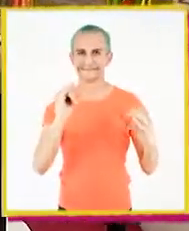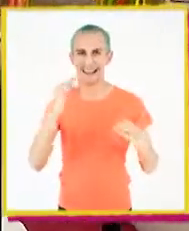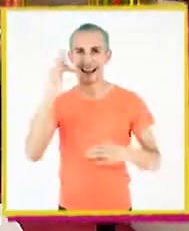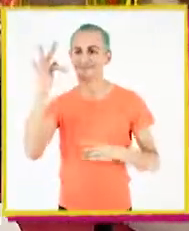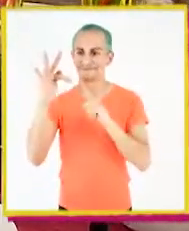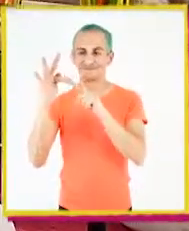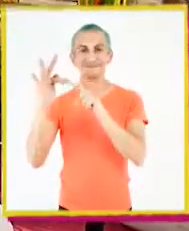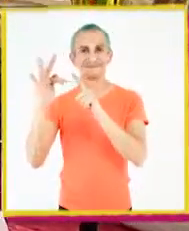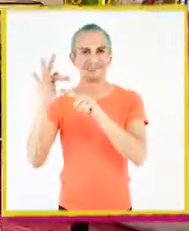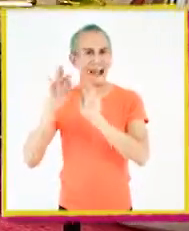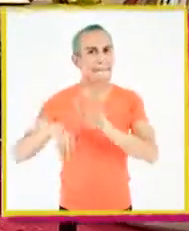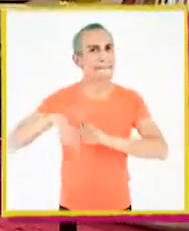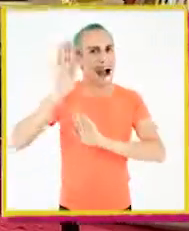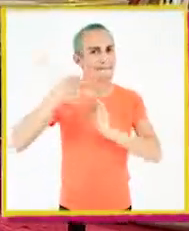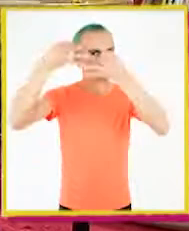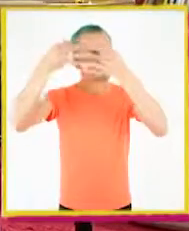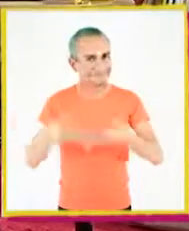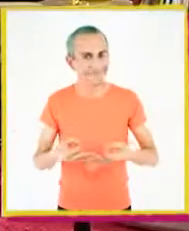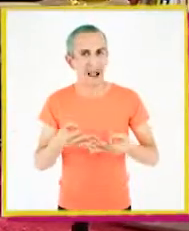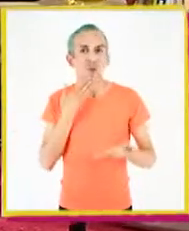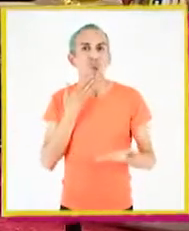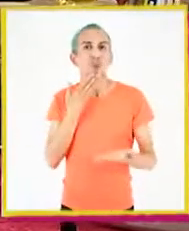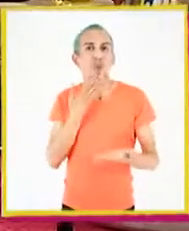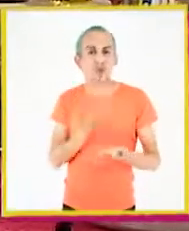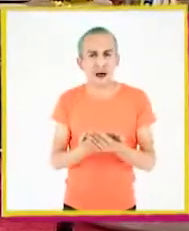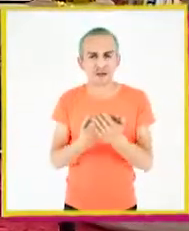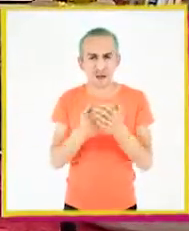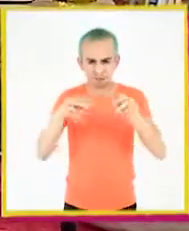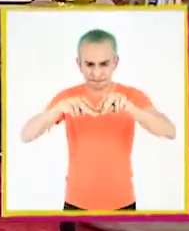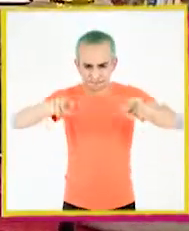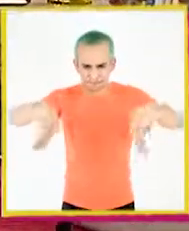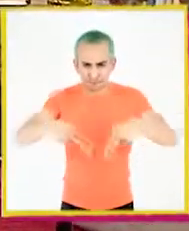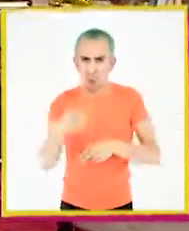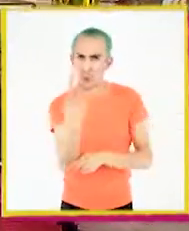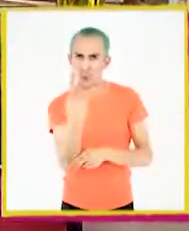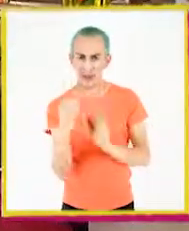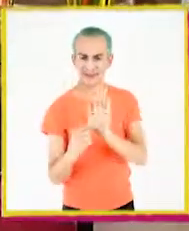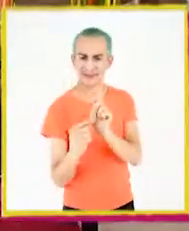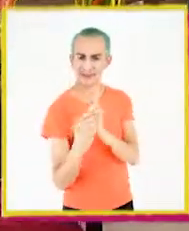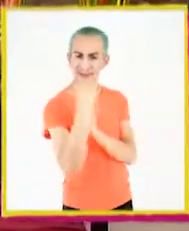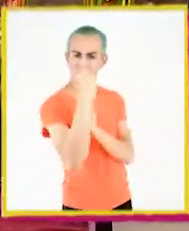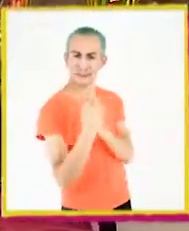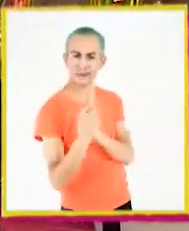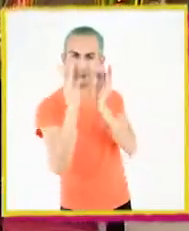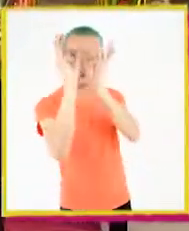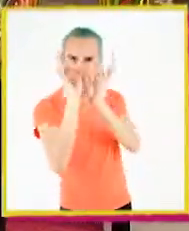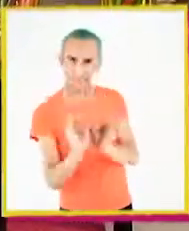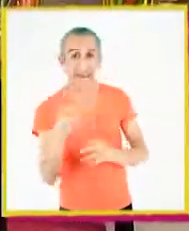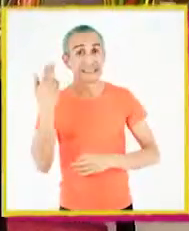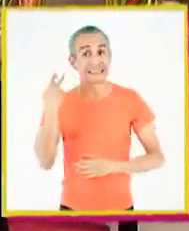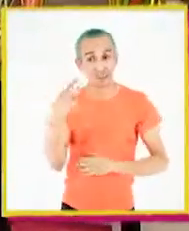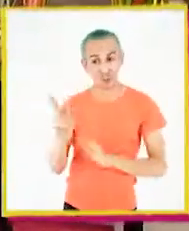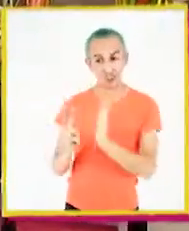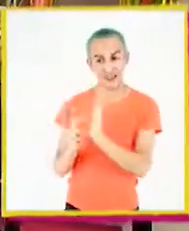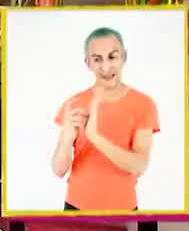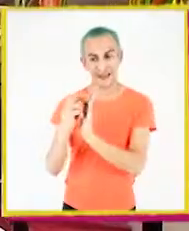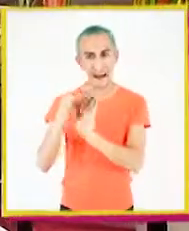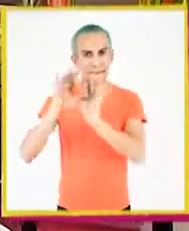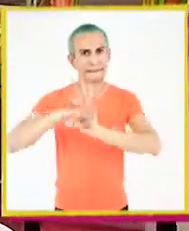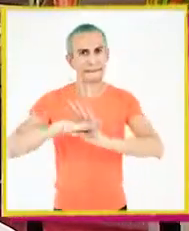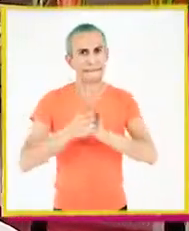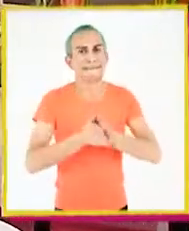Claro, la escala Fahrenheit es más precisa a la hora de delimitar una temperatura concreta, ya que es una